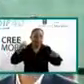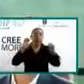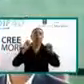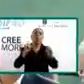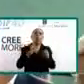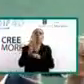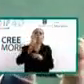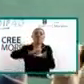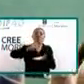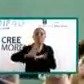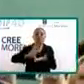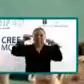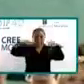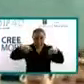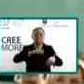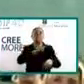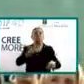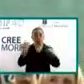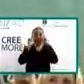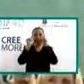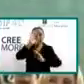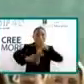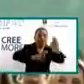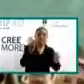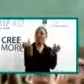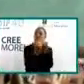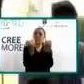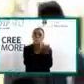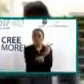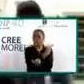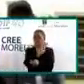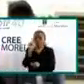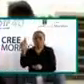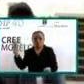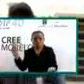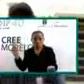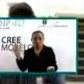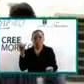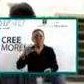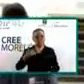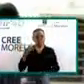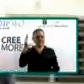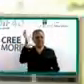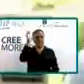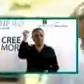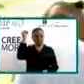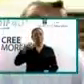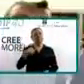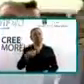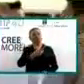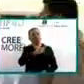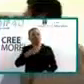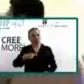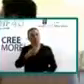discapacidad, aquí se puede atender a todos por igual. Y el concepto debo decirlo. Fue un